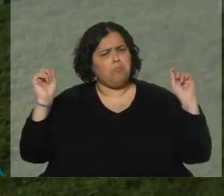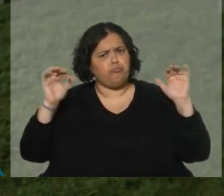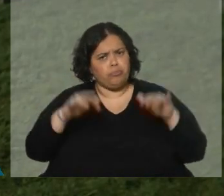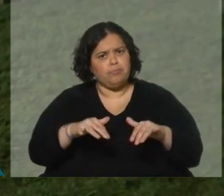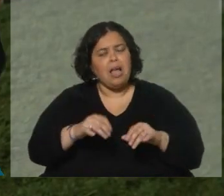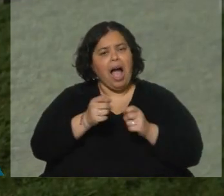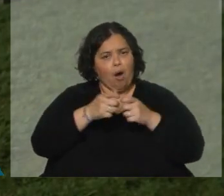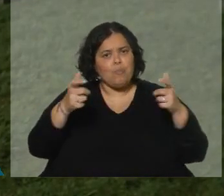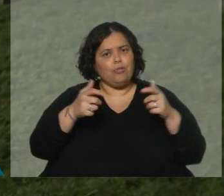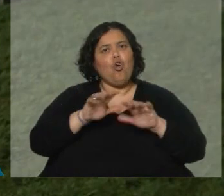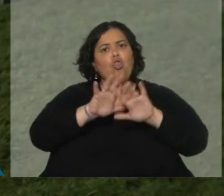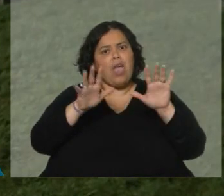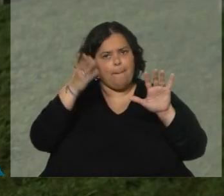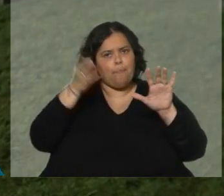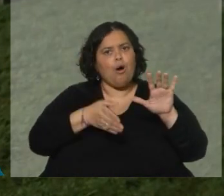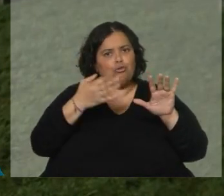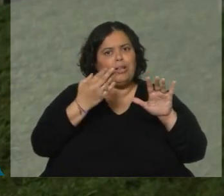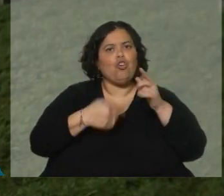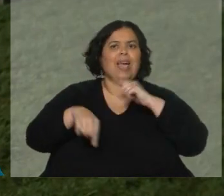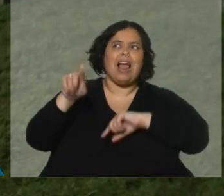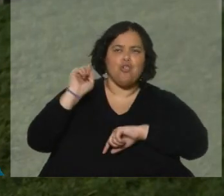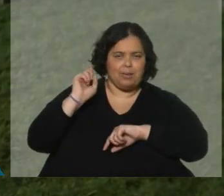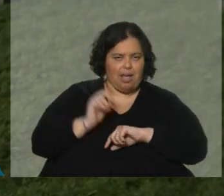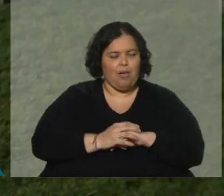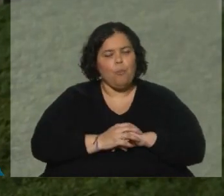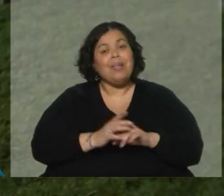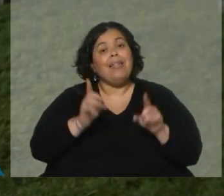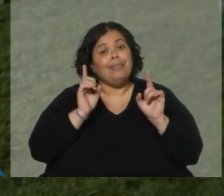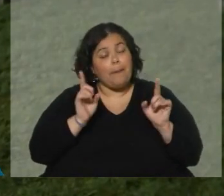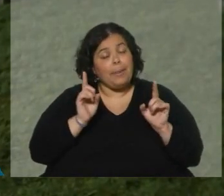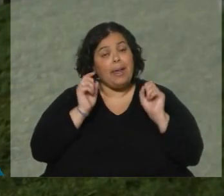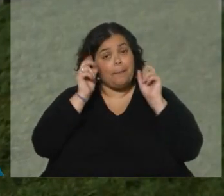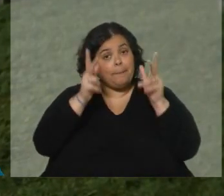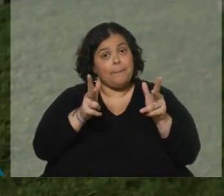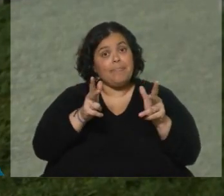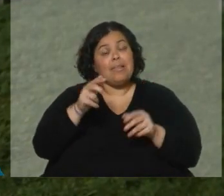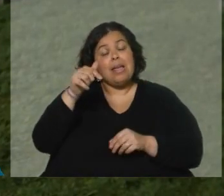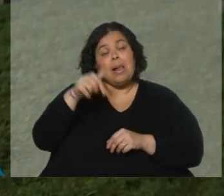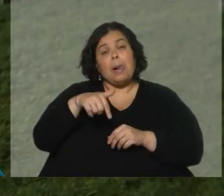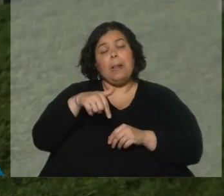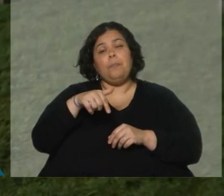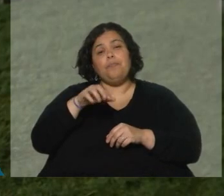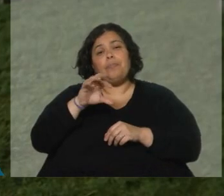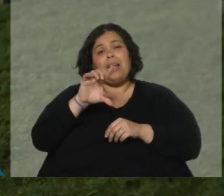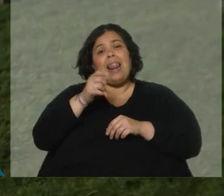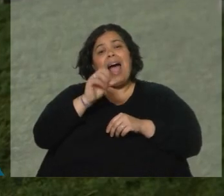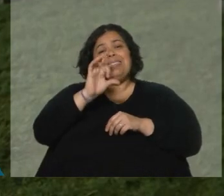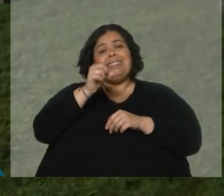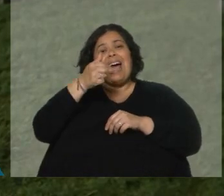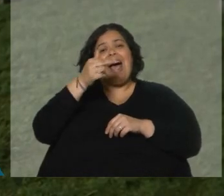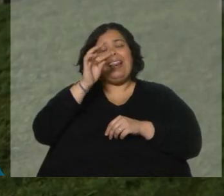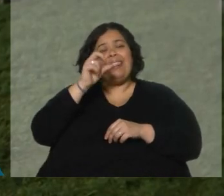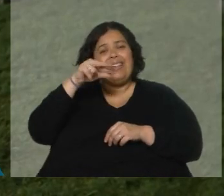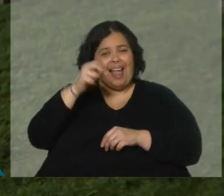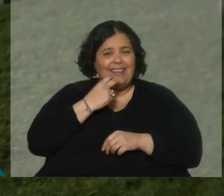10% haciendo número y comparándolo con el año pasado también destacamos que la santina de Ismael cortinas de